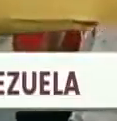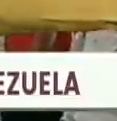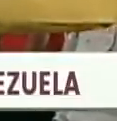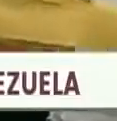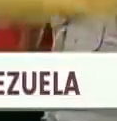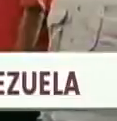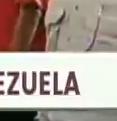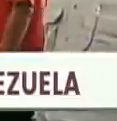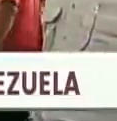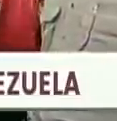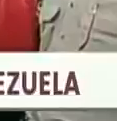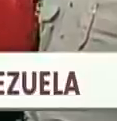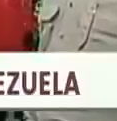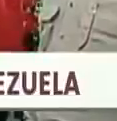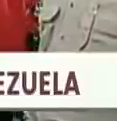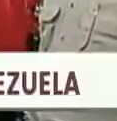nueva,